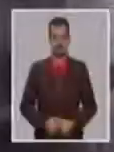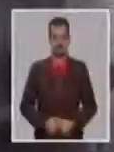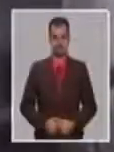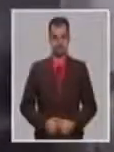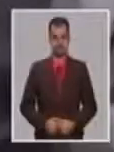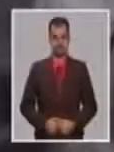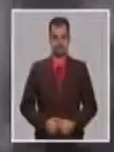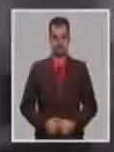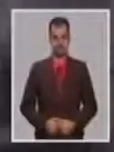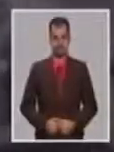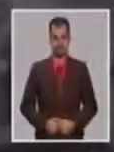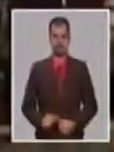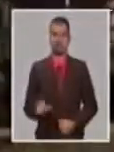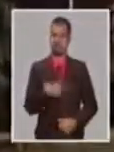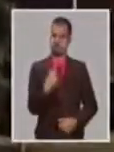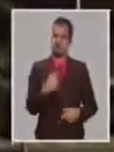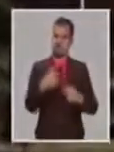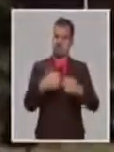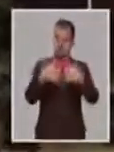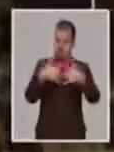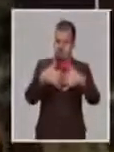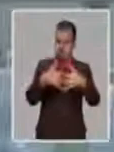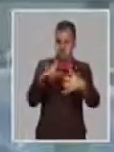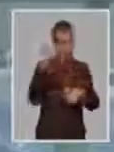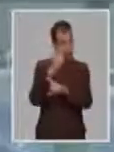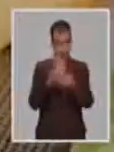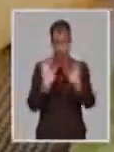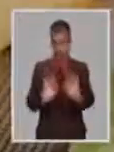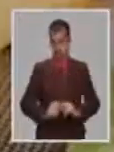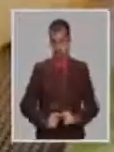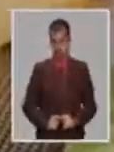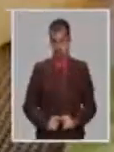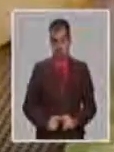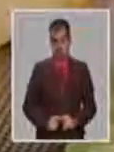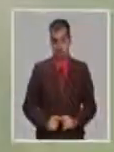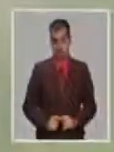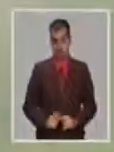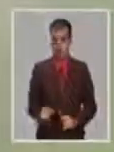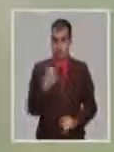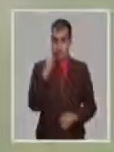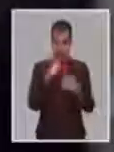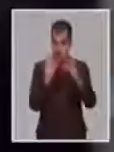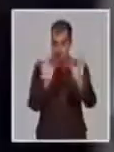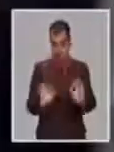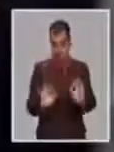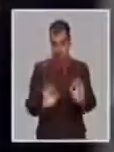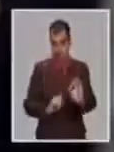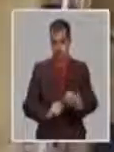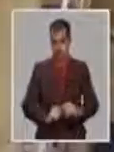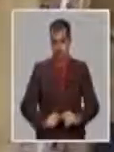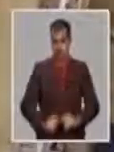Tenemos que desarrollar las producciones de la inteligencia. Y ese es nuestro lugar en el mundo, no habrá otro.